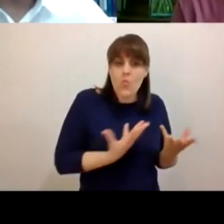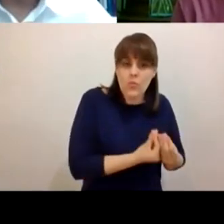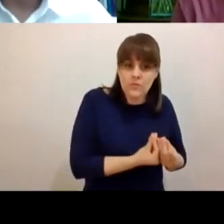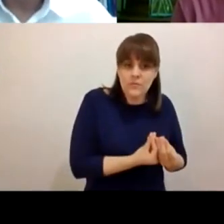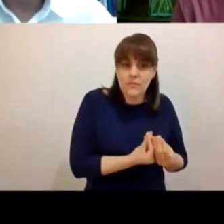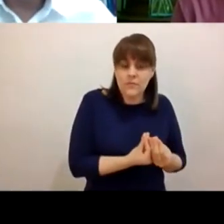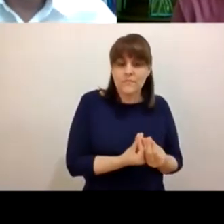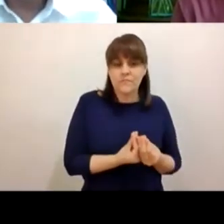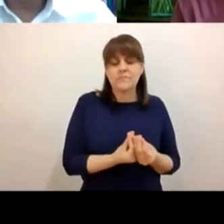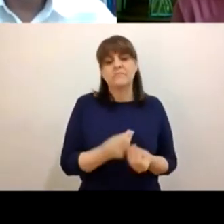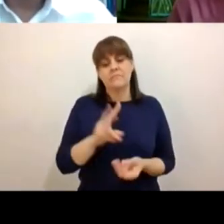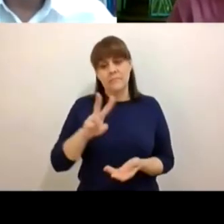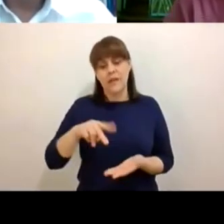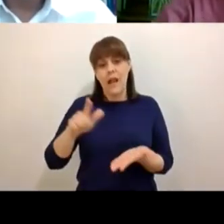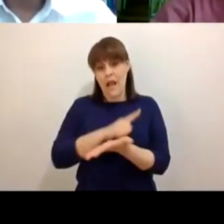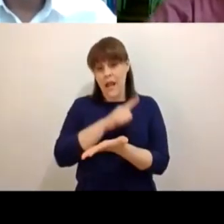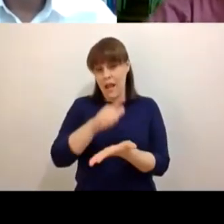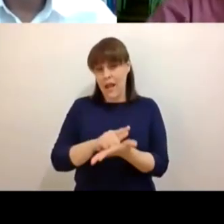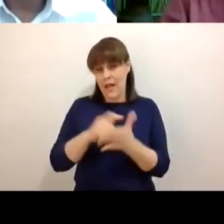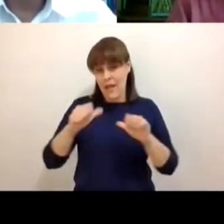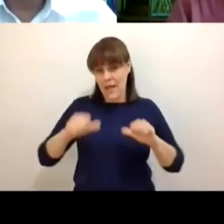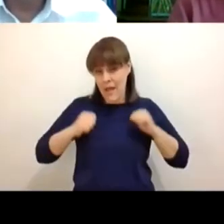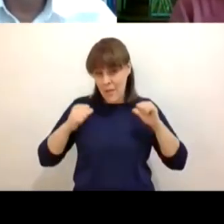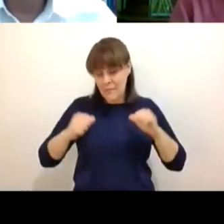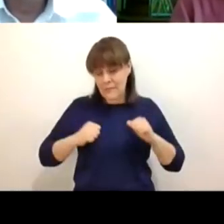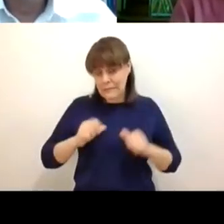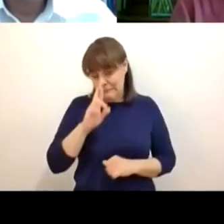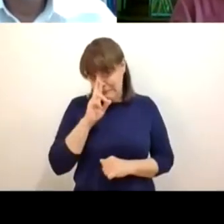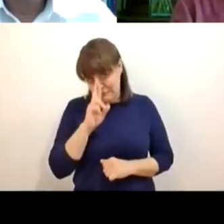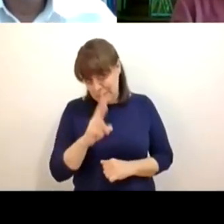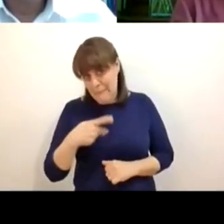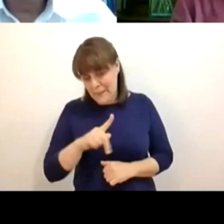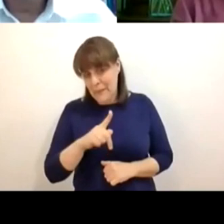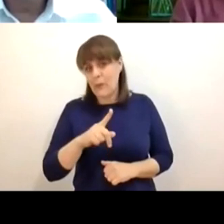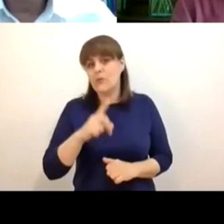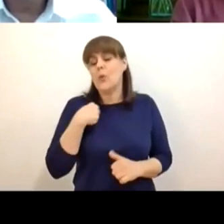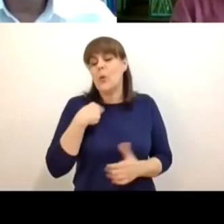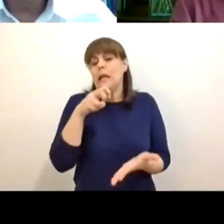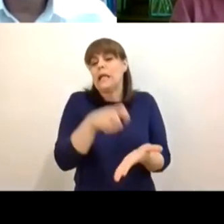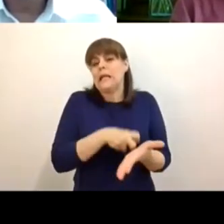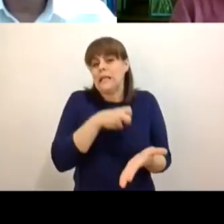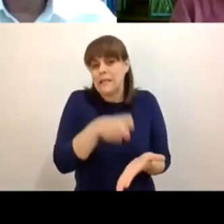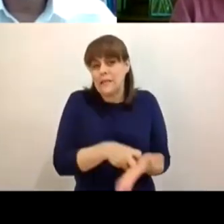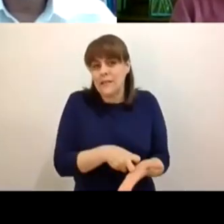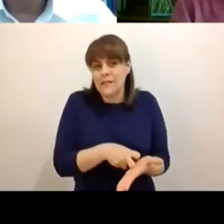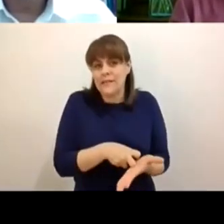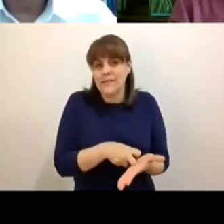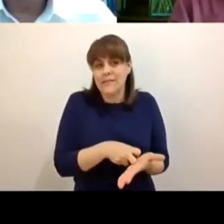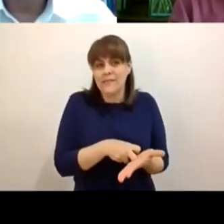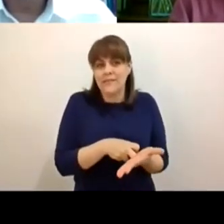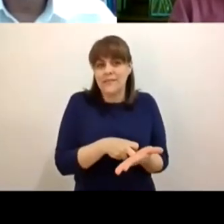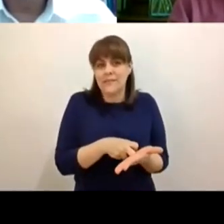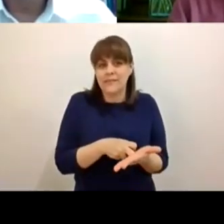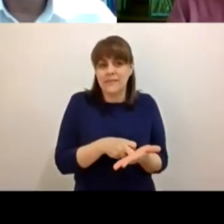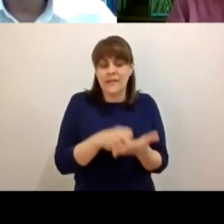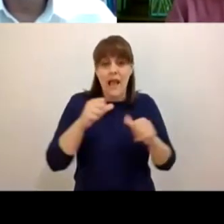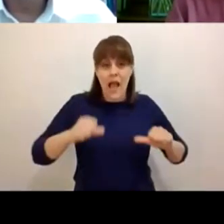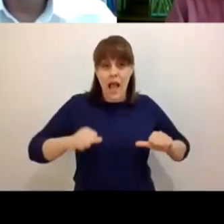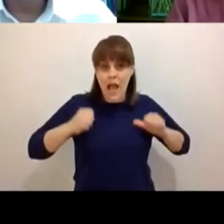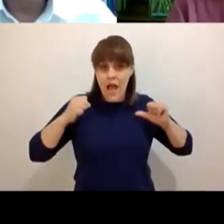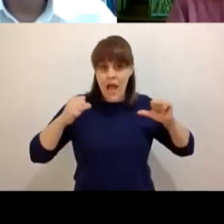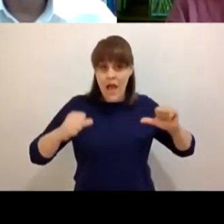mucho de la ley de adolescentes, y digo esto con mucho respeto, es la ley de adolescentes, el no estigma del adolescente post-tratamiento